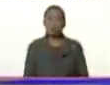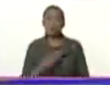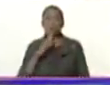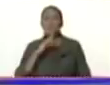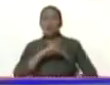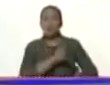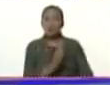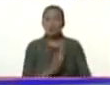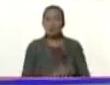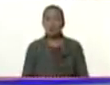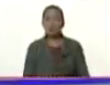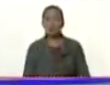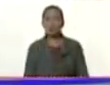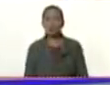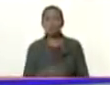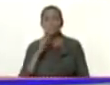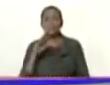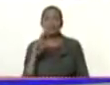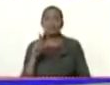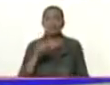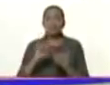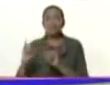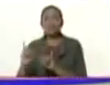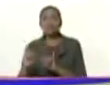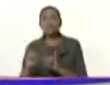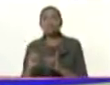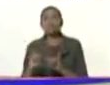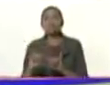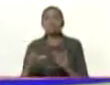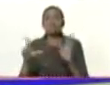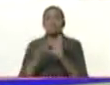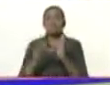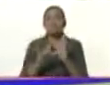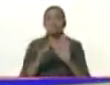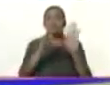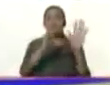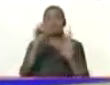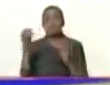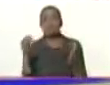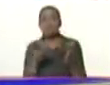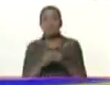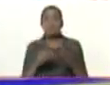Y la beca de educación media a 60.000 bolívares a partir de hoy.